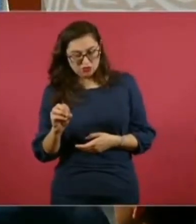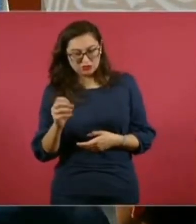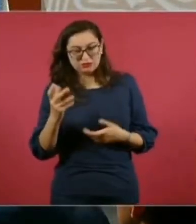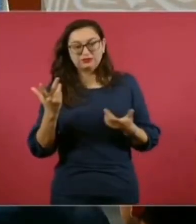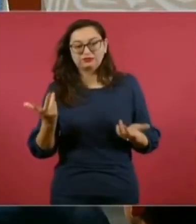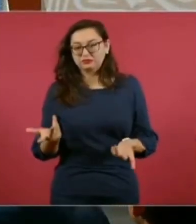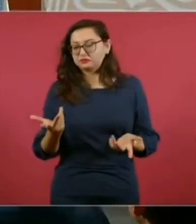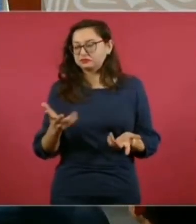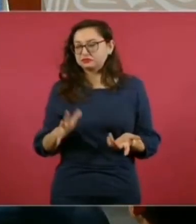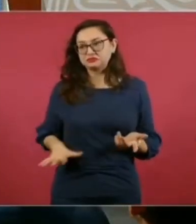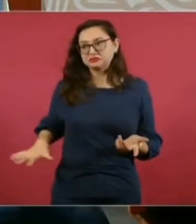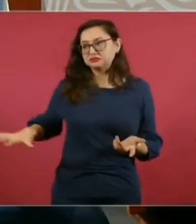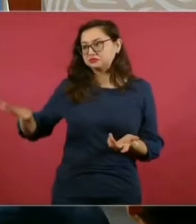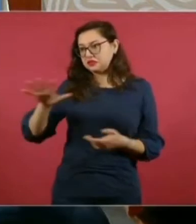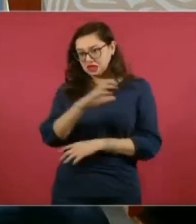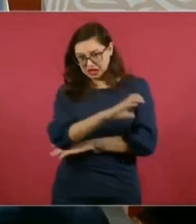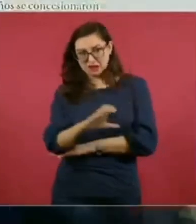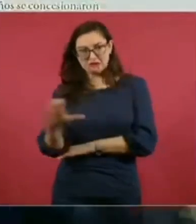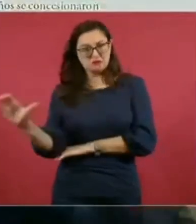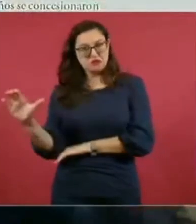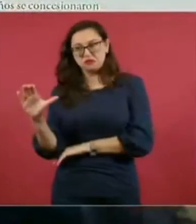propiedad comunal, con el ejido,